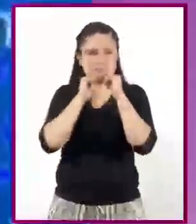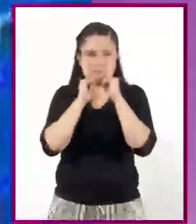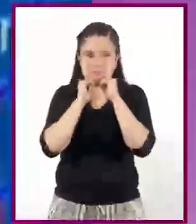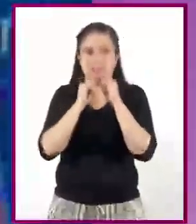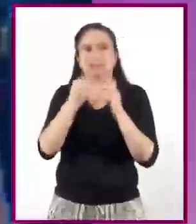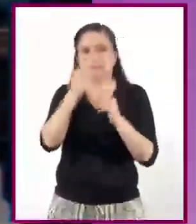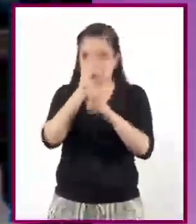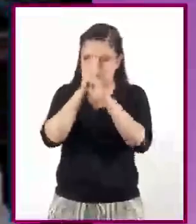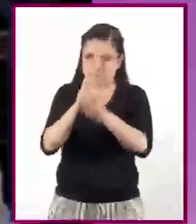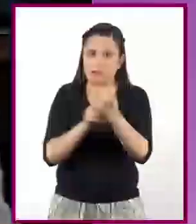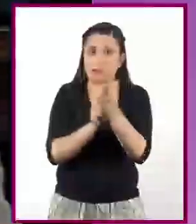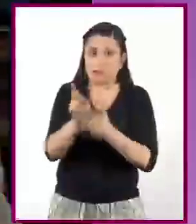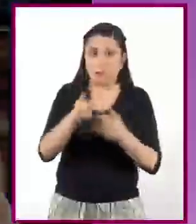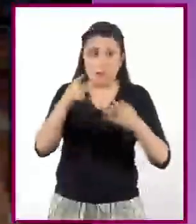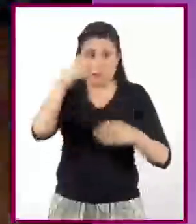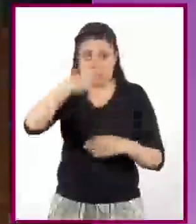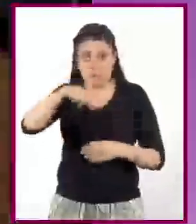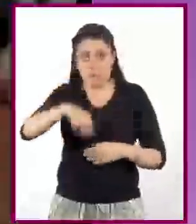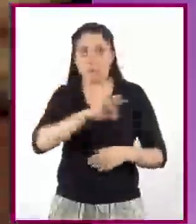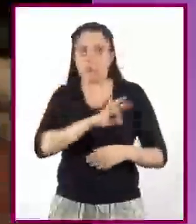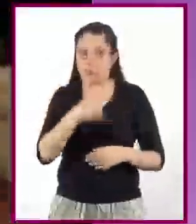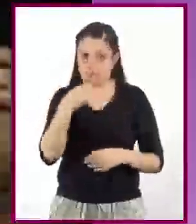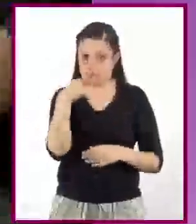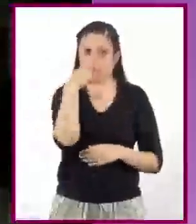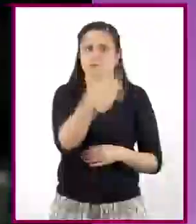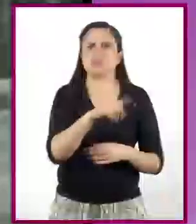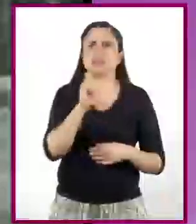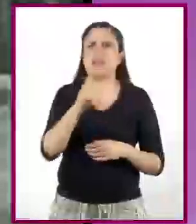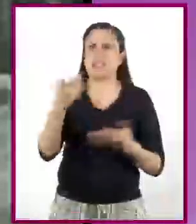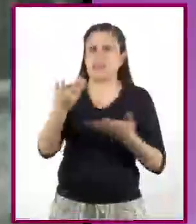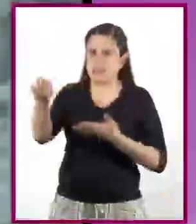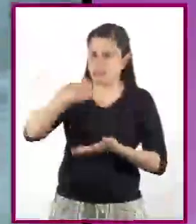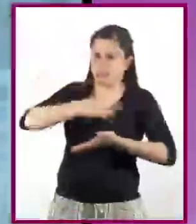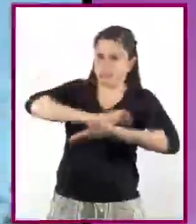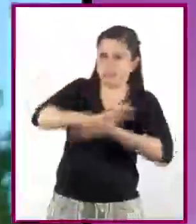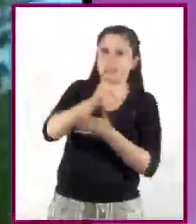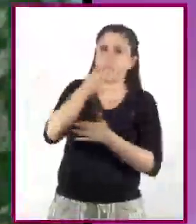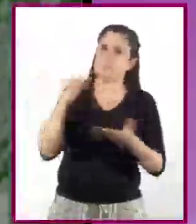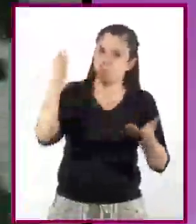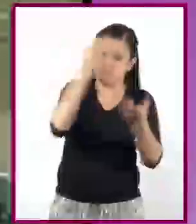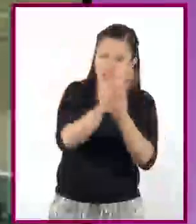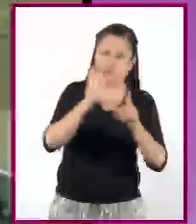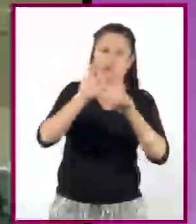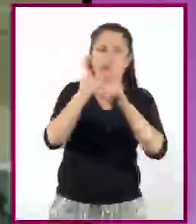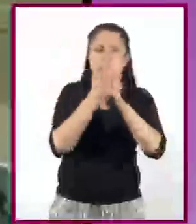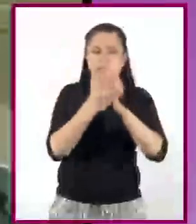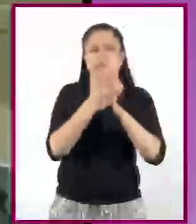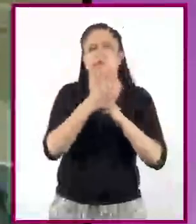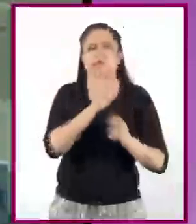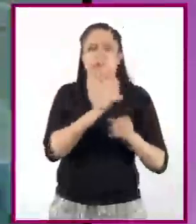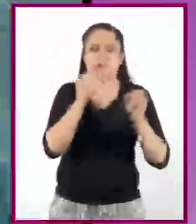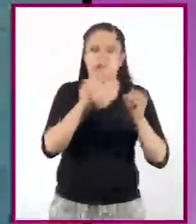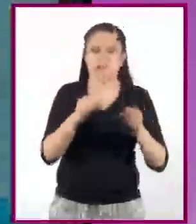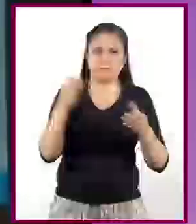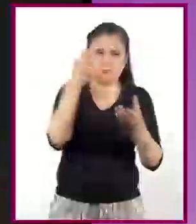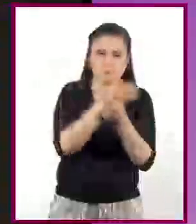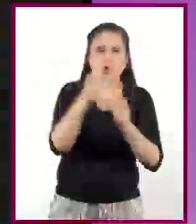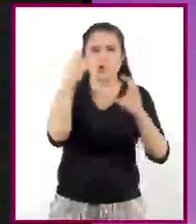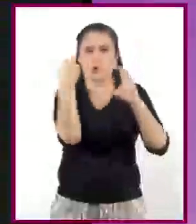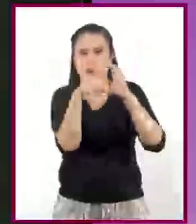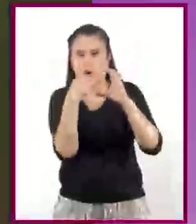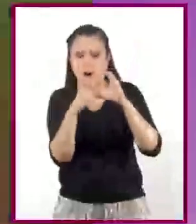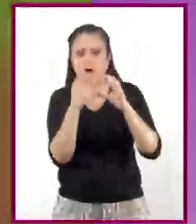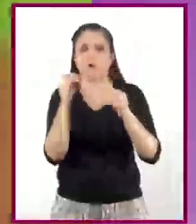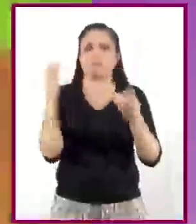México, cualquier persona puede denunciar violaciones a sus derechos acudiendo a las oficinas de la Comisión, por teléfono o por correo